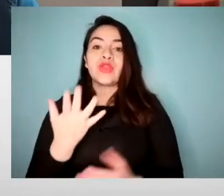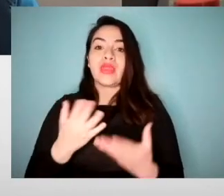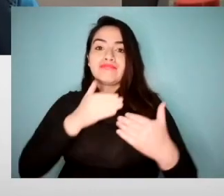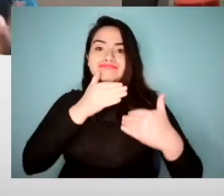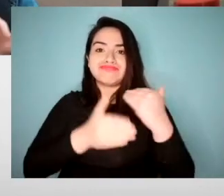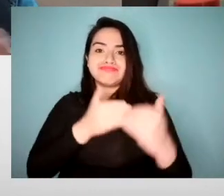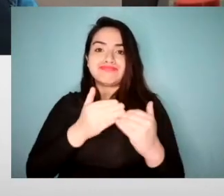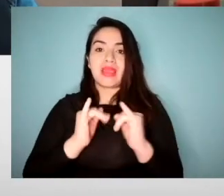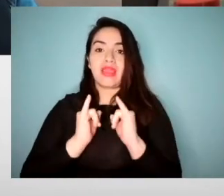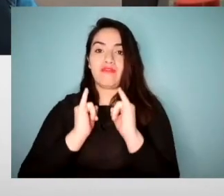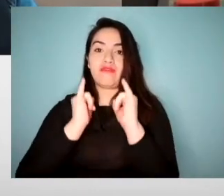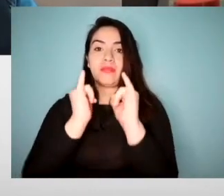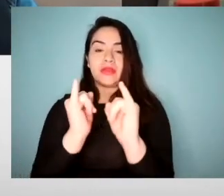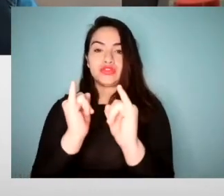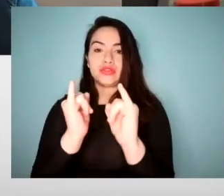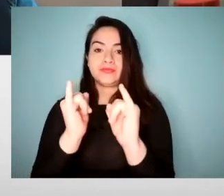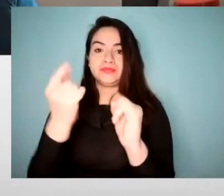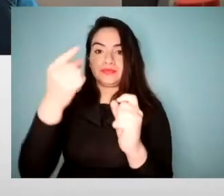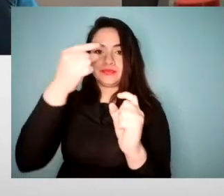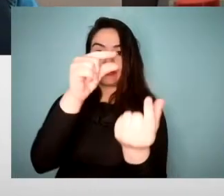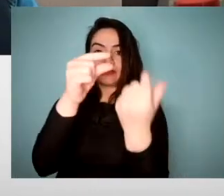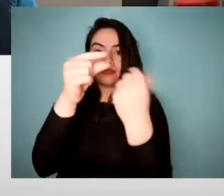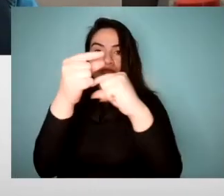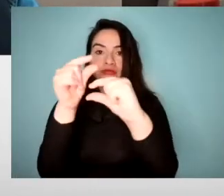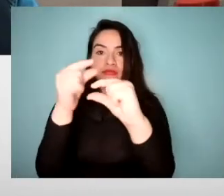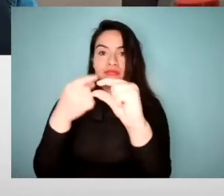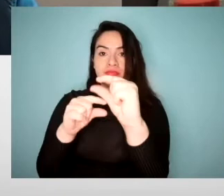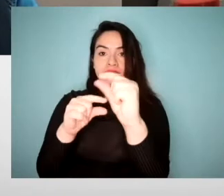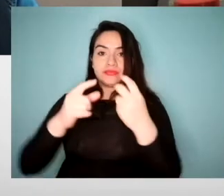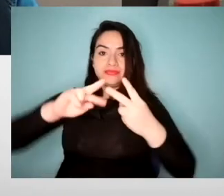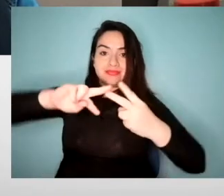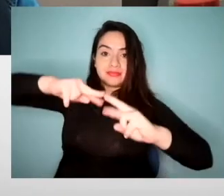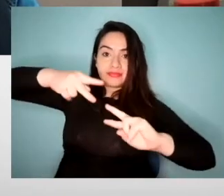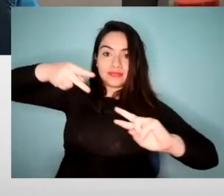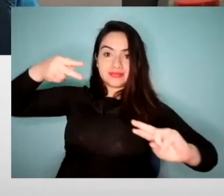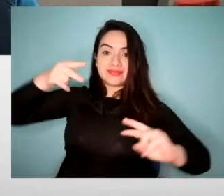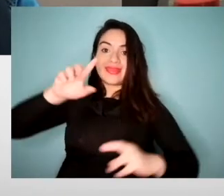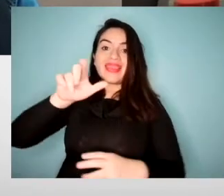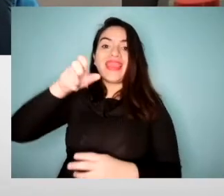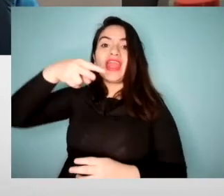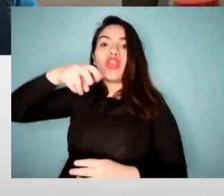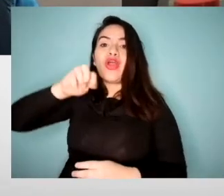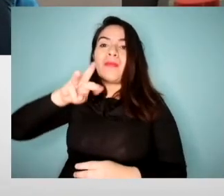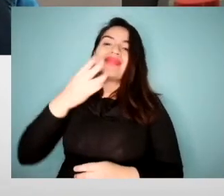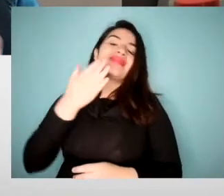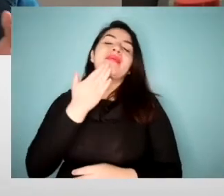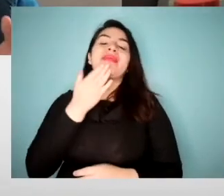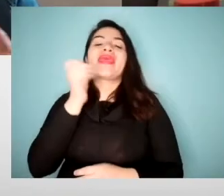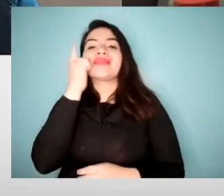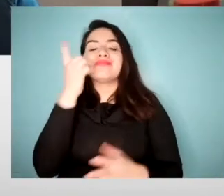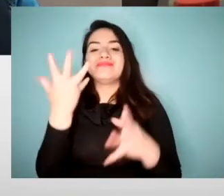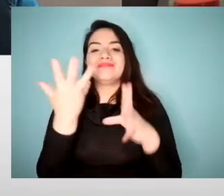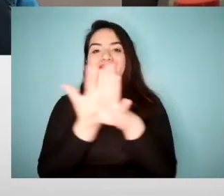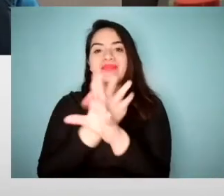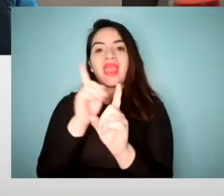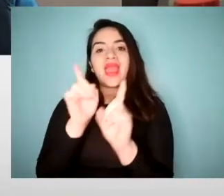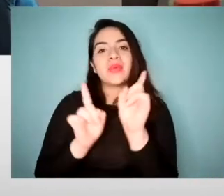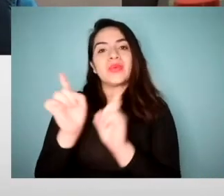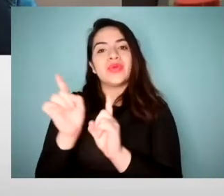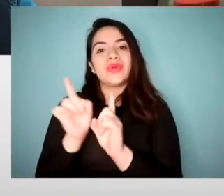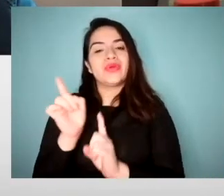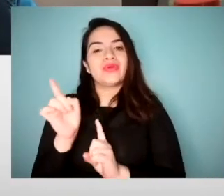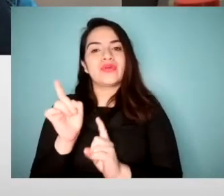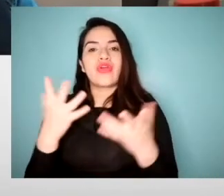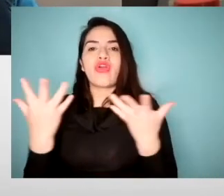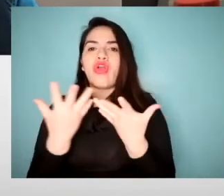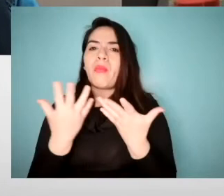la codificación en el fondo que trae un genoma y entender ciertas alteraciones y en el fondo ver cómo se codifican